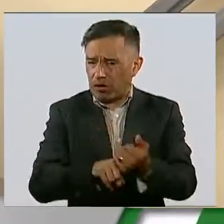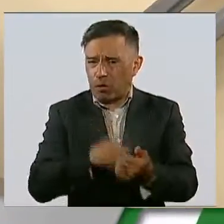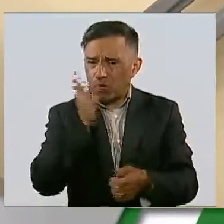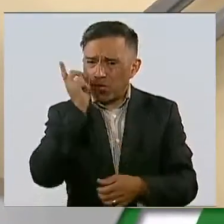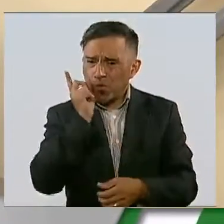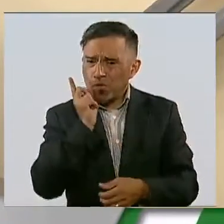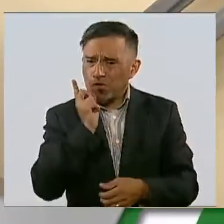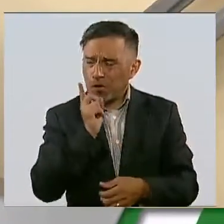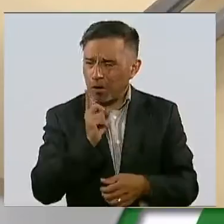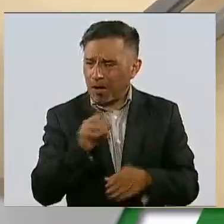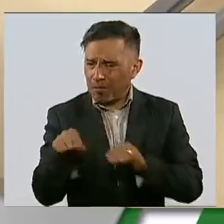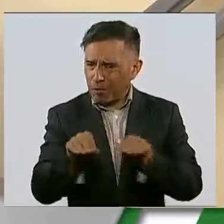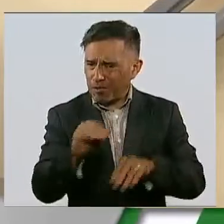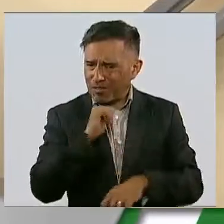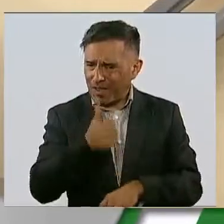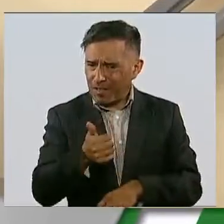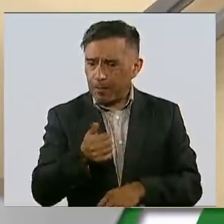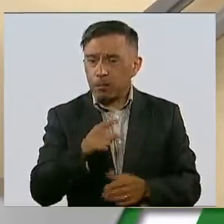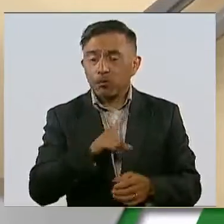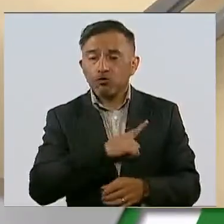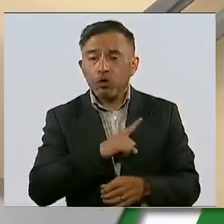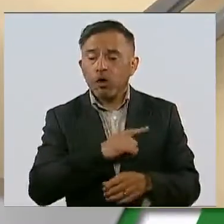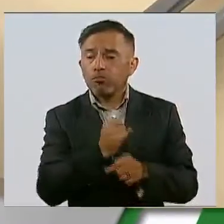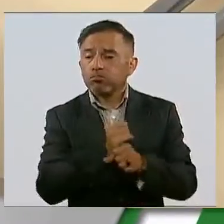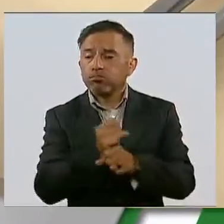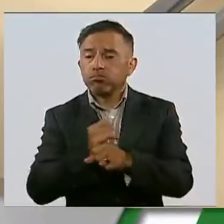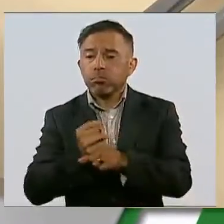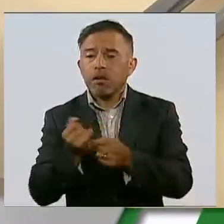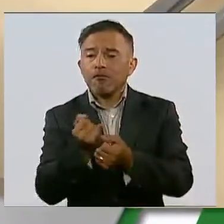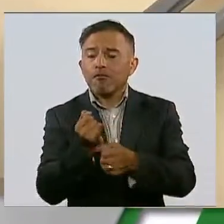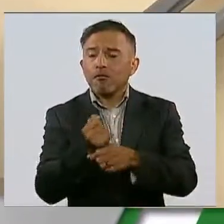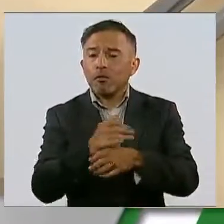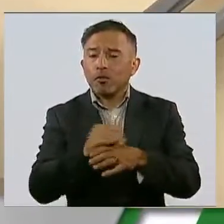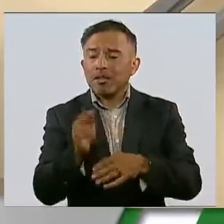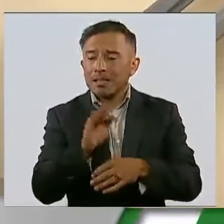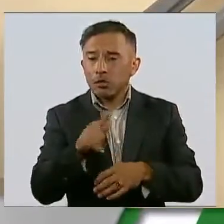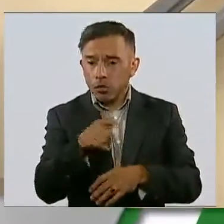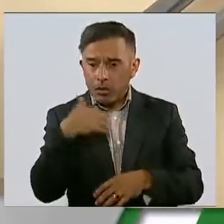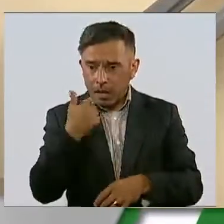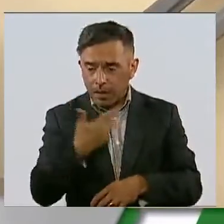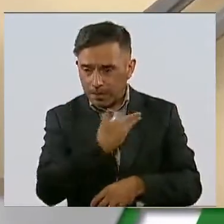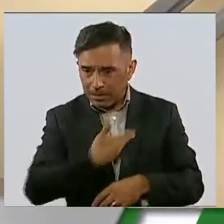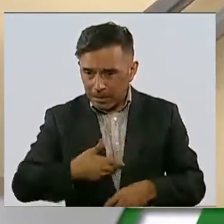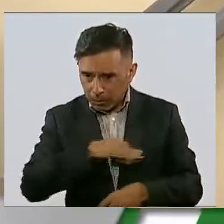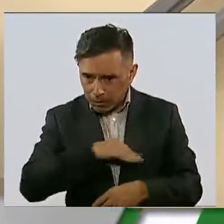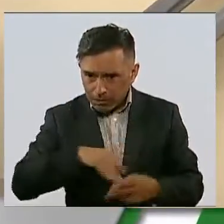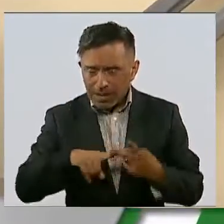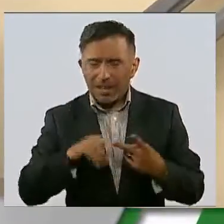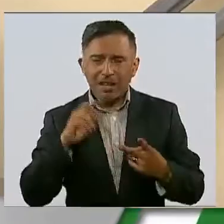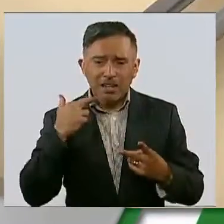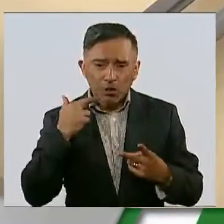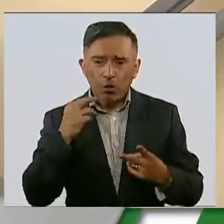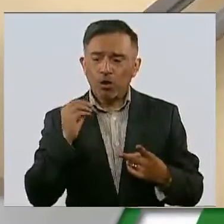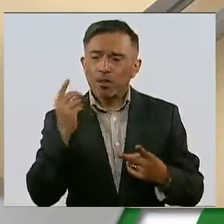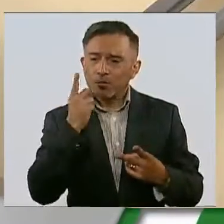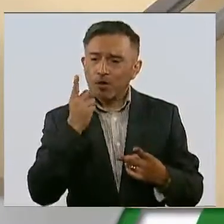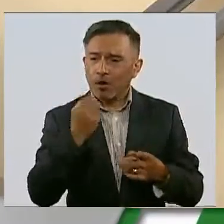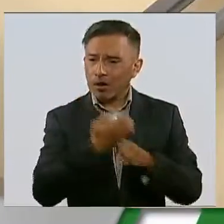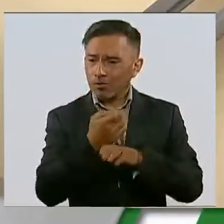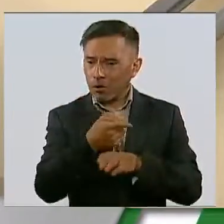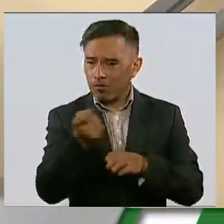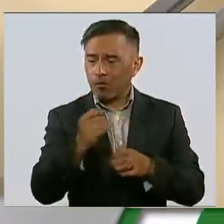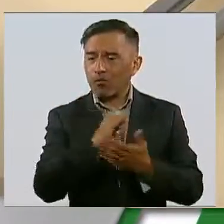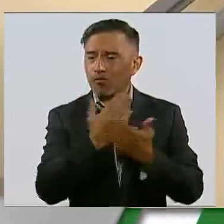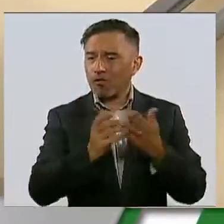hacen es recoger información de todos los que quieren ser presidentes municipales, regidores o diputados locales, mandan